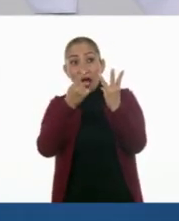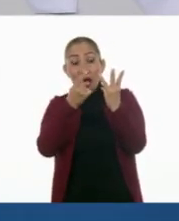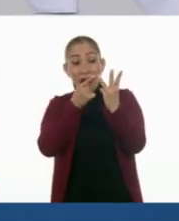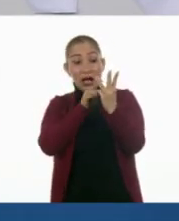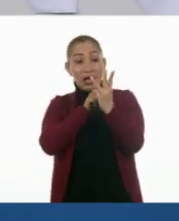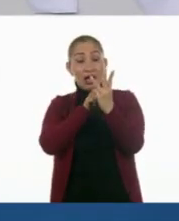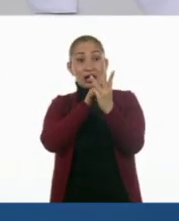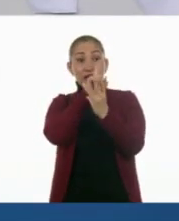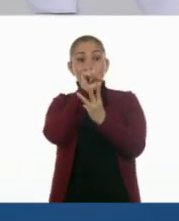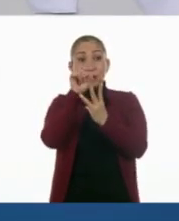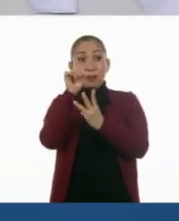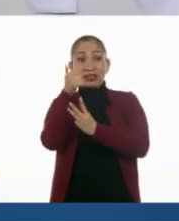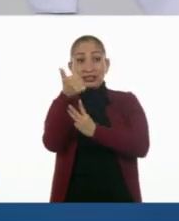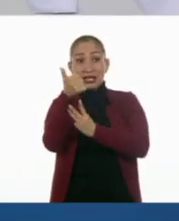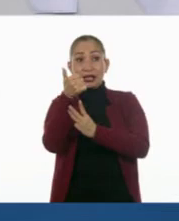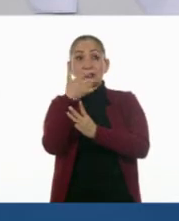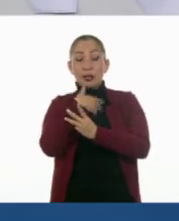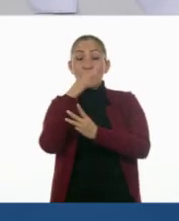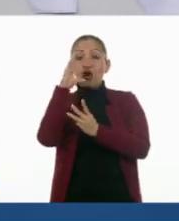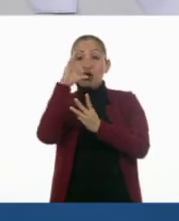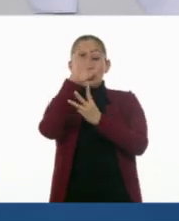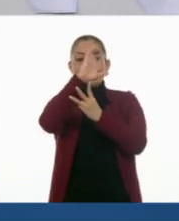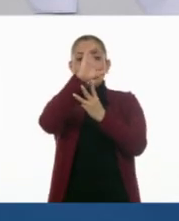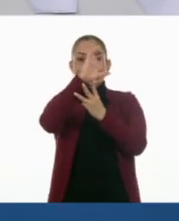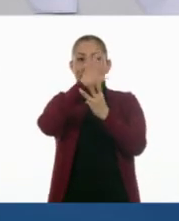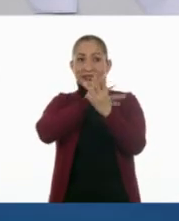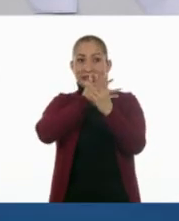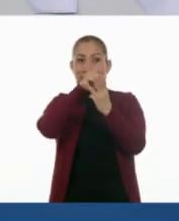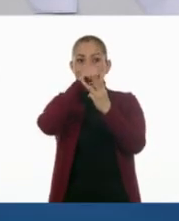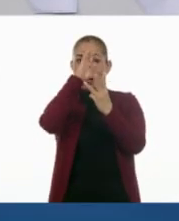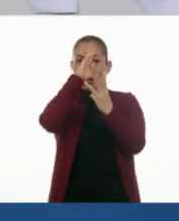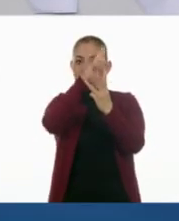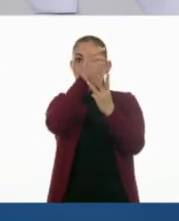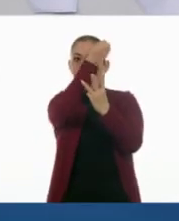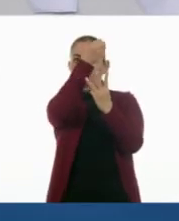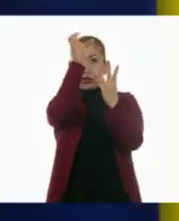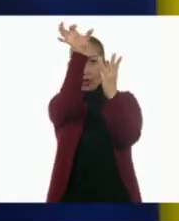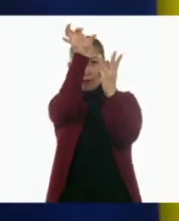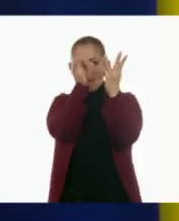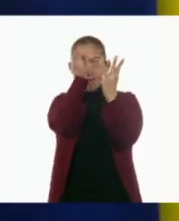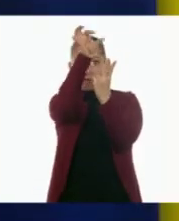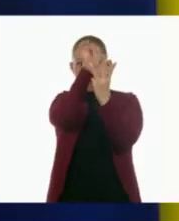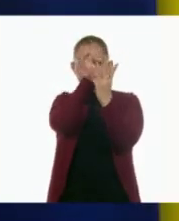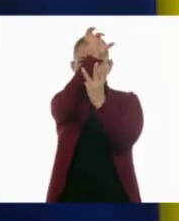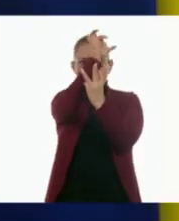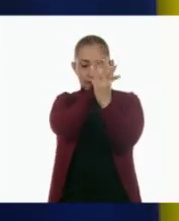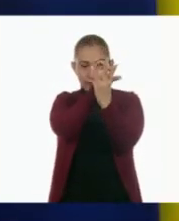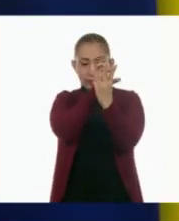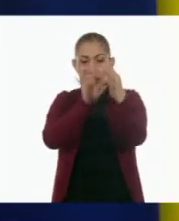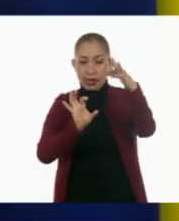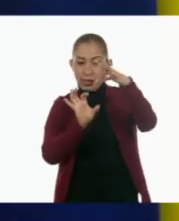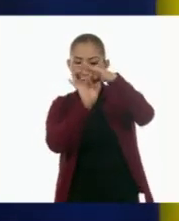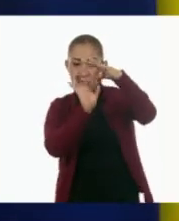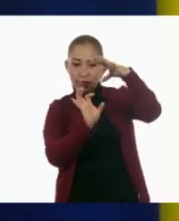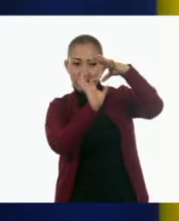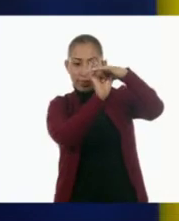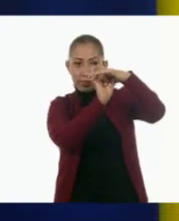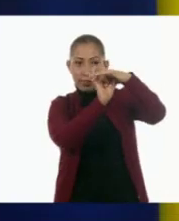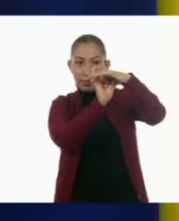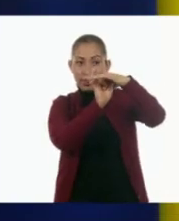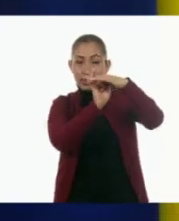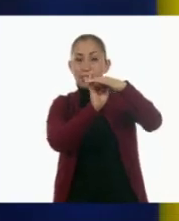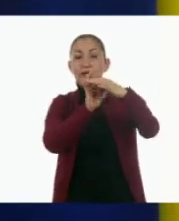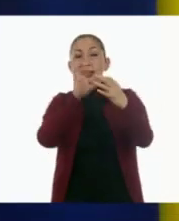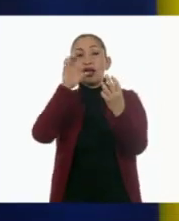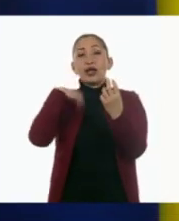126 porque este número sí tiene hasta centenas. Sí. Entonces respetemos el orden. Muy bien. Tenemos que acomodarlos de acuerdo a las